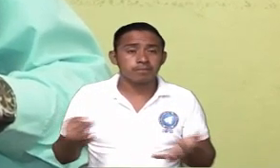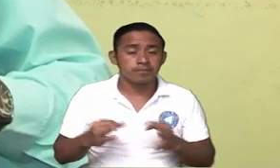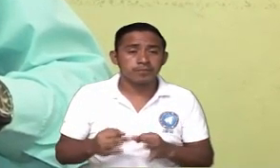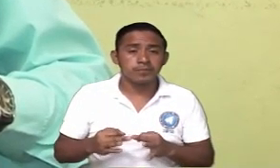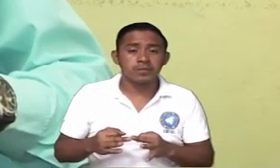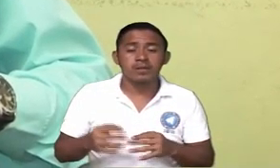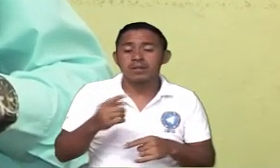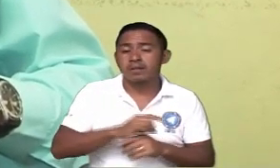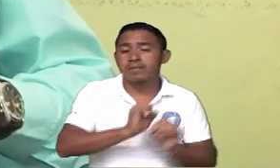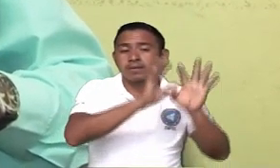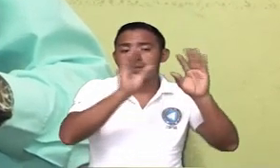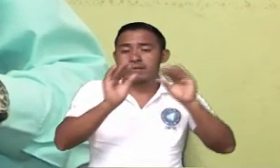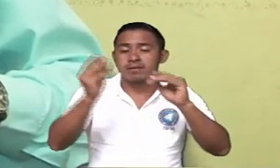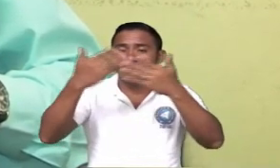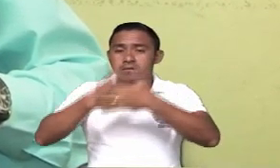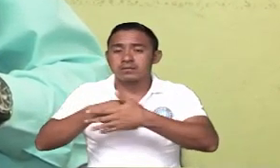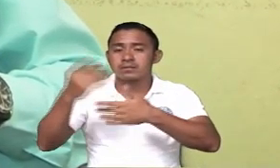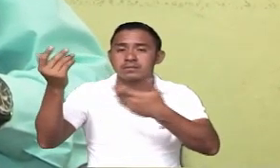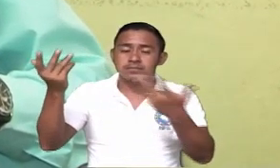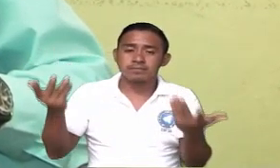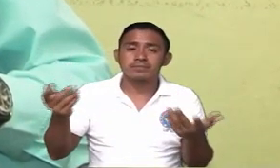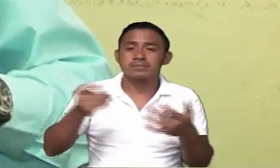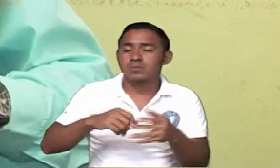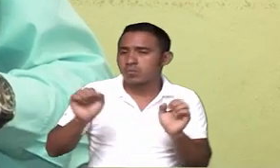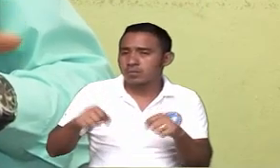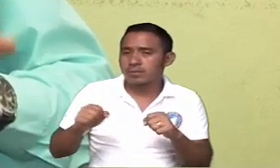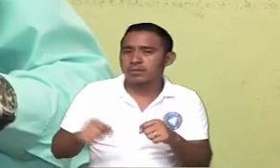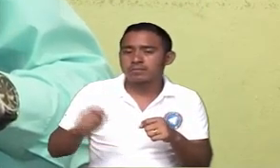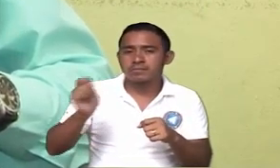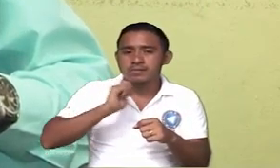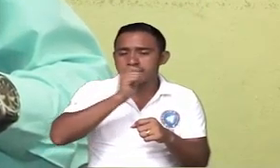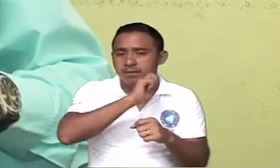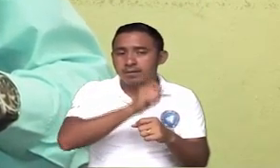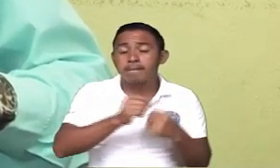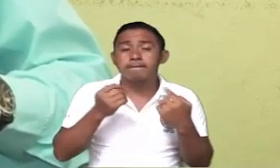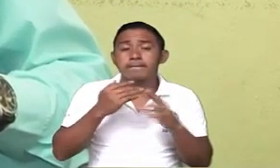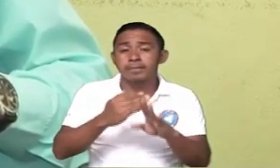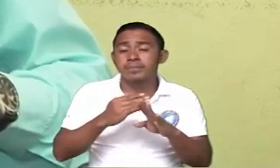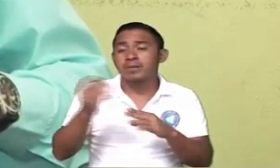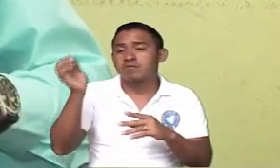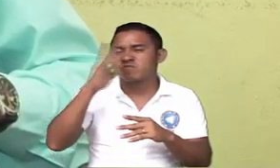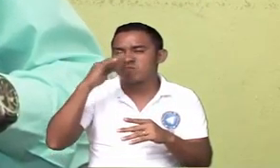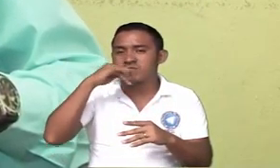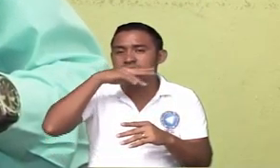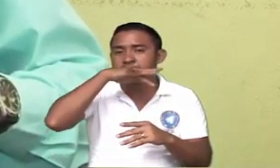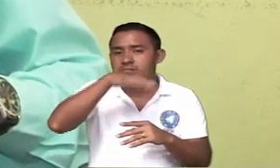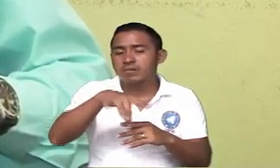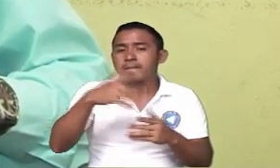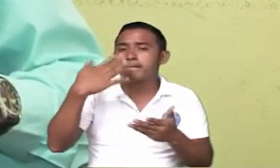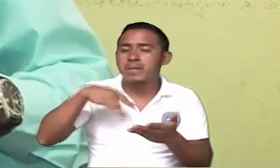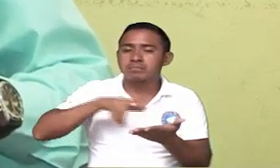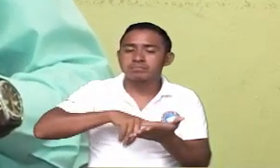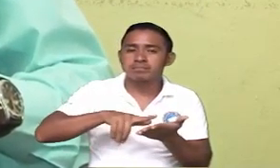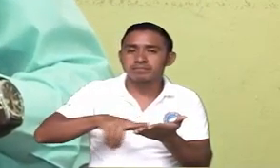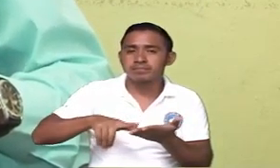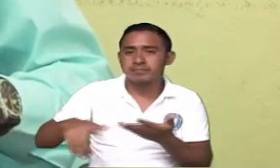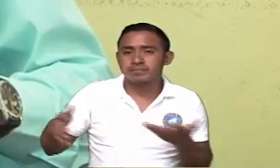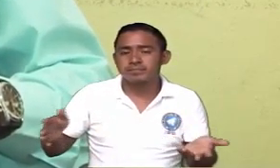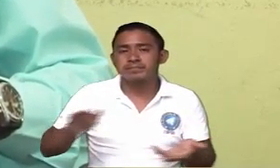al mediodía y durante la noche, para descartar el problema de mal aliento por la parte